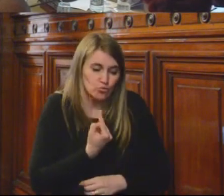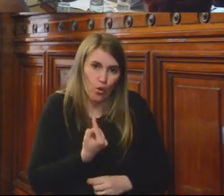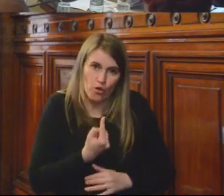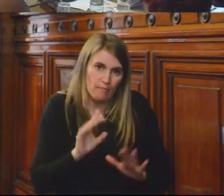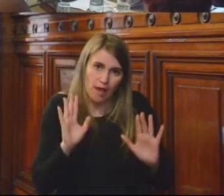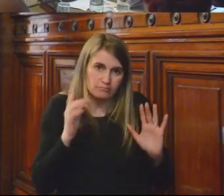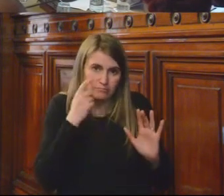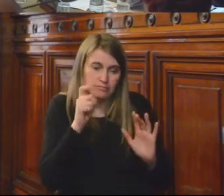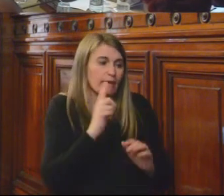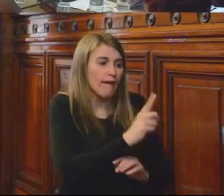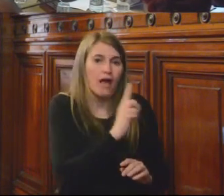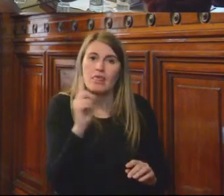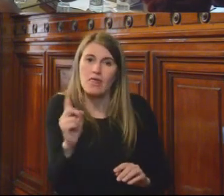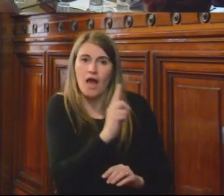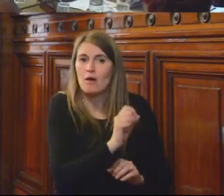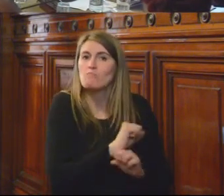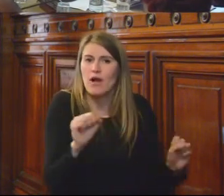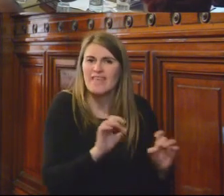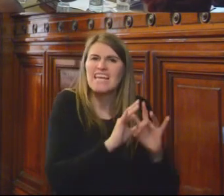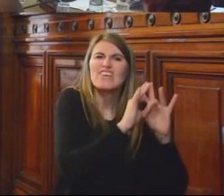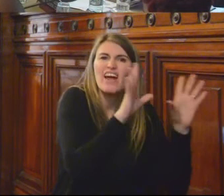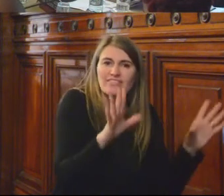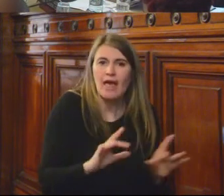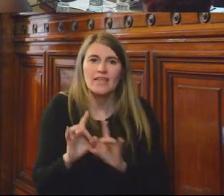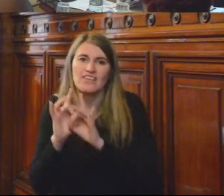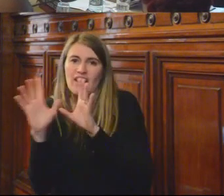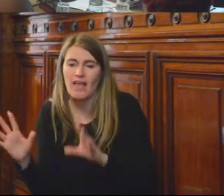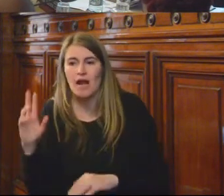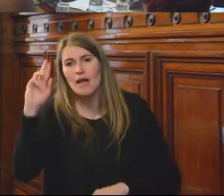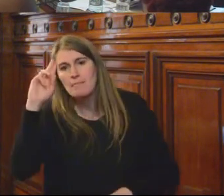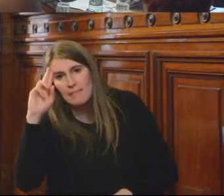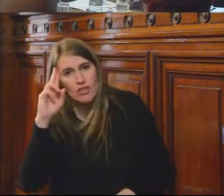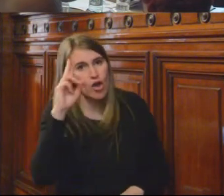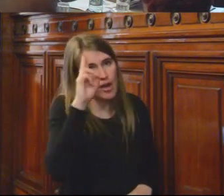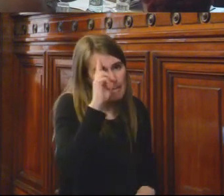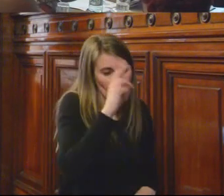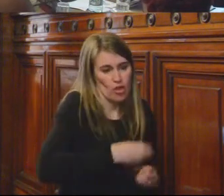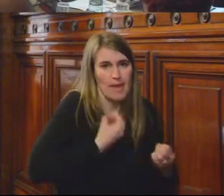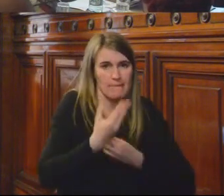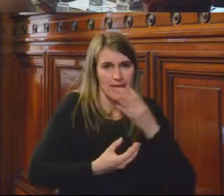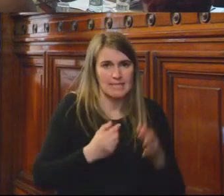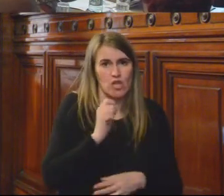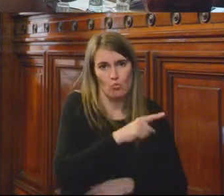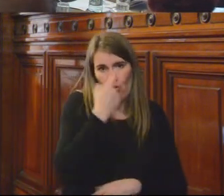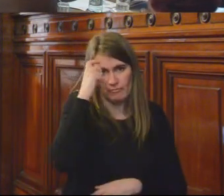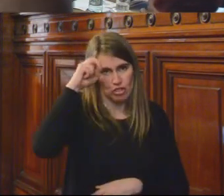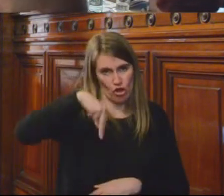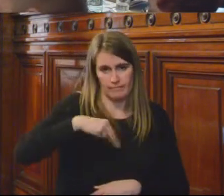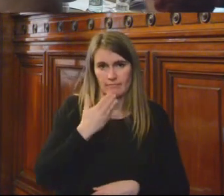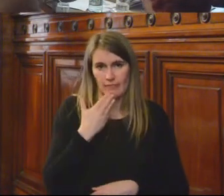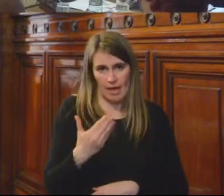cada quien puede, en libertad y con respeto a las otras partes, expresar sus puntos de vista. Muchas gracias.